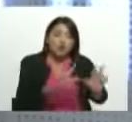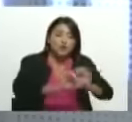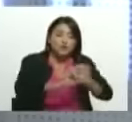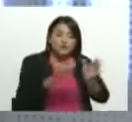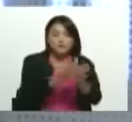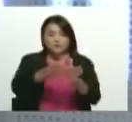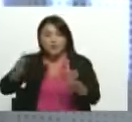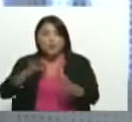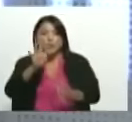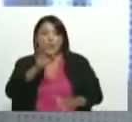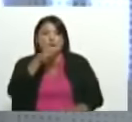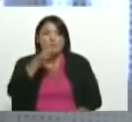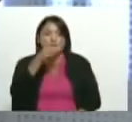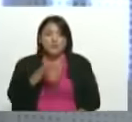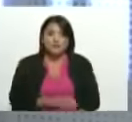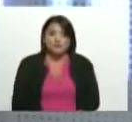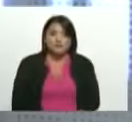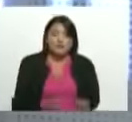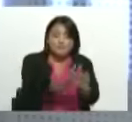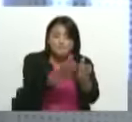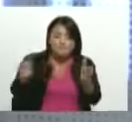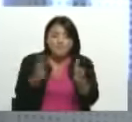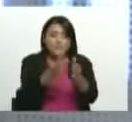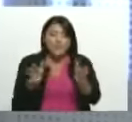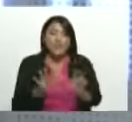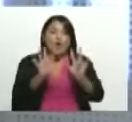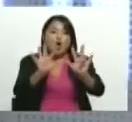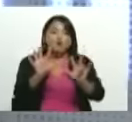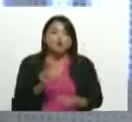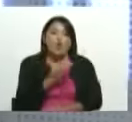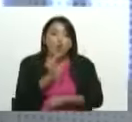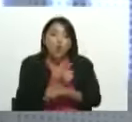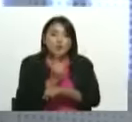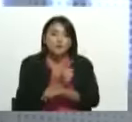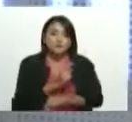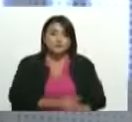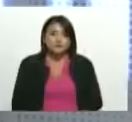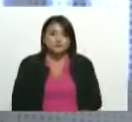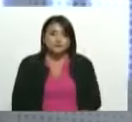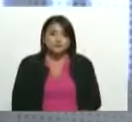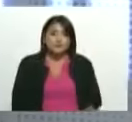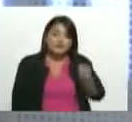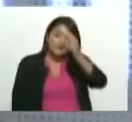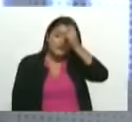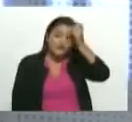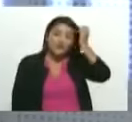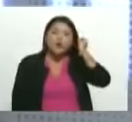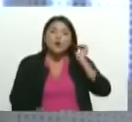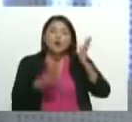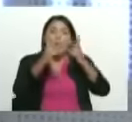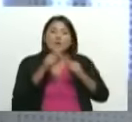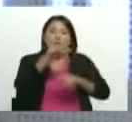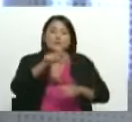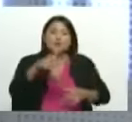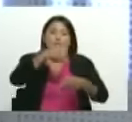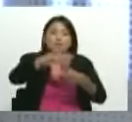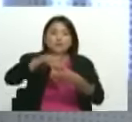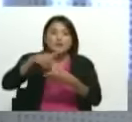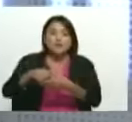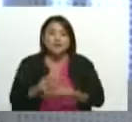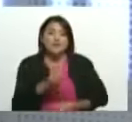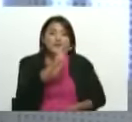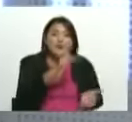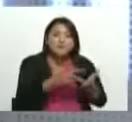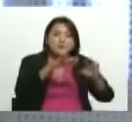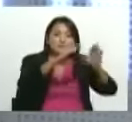mañana hasta las 4 de la tarde. En ese lapso son 8 horas. Y es estadística simple. ¿Cuántas personas pueden votar? Si son 3.000